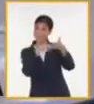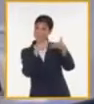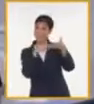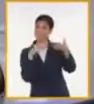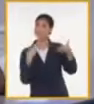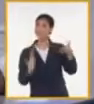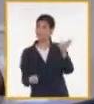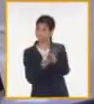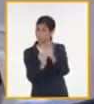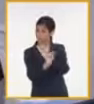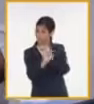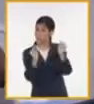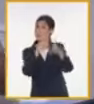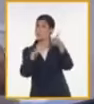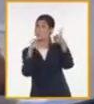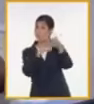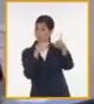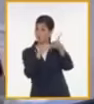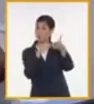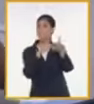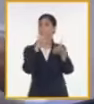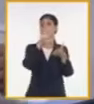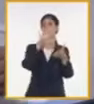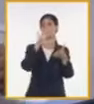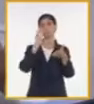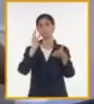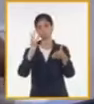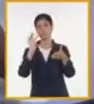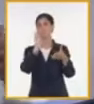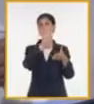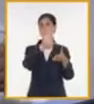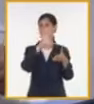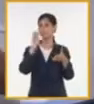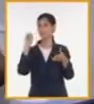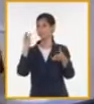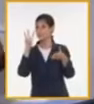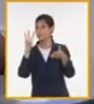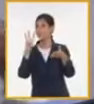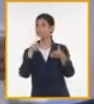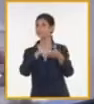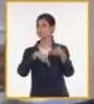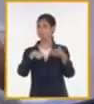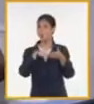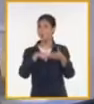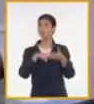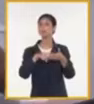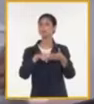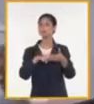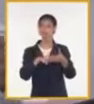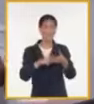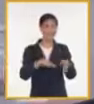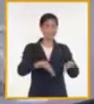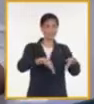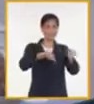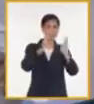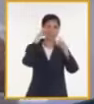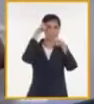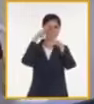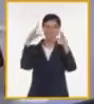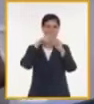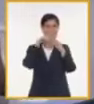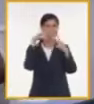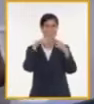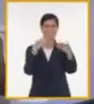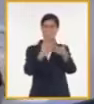embajadas oficinas embaj oficinas consulares delegaciones culturales deportivas científicas de todo tipo empresas